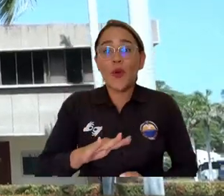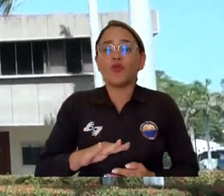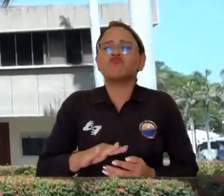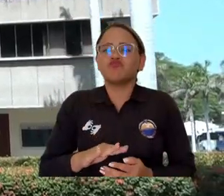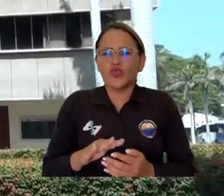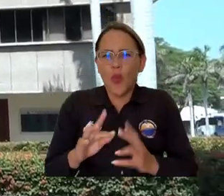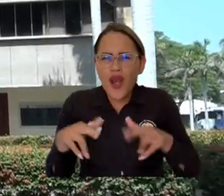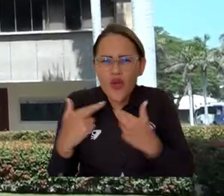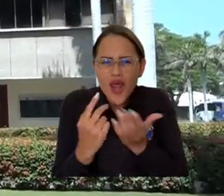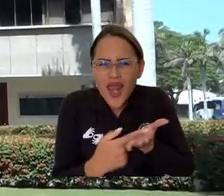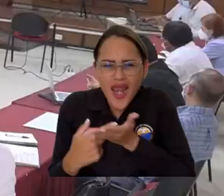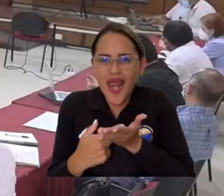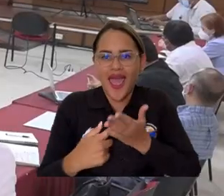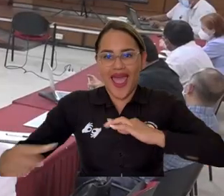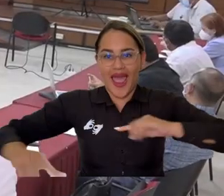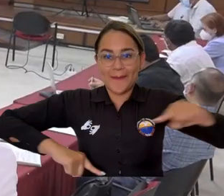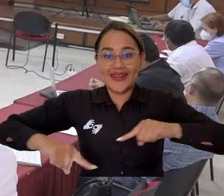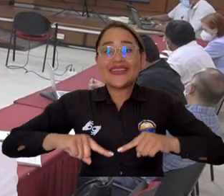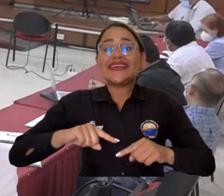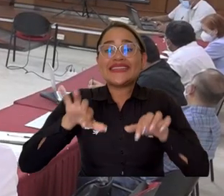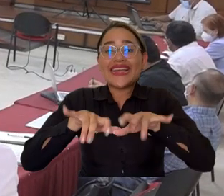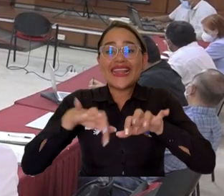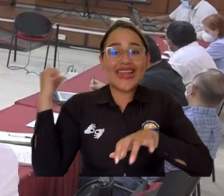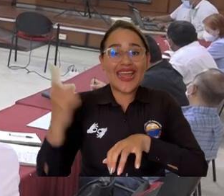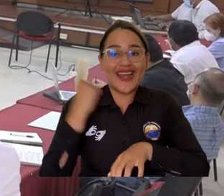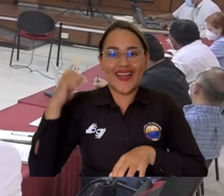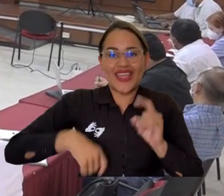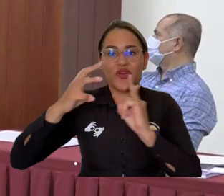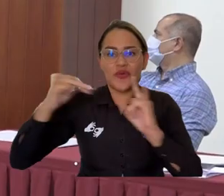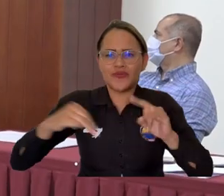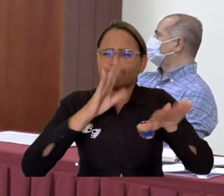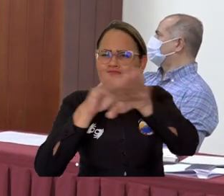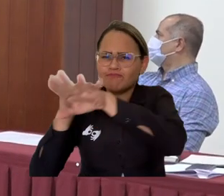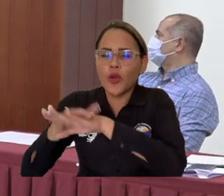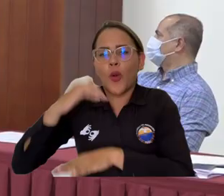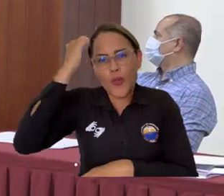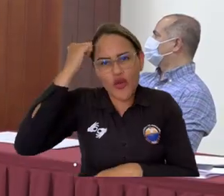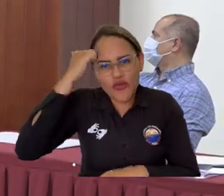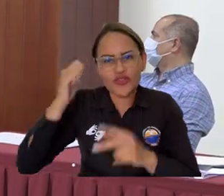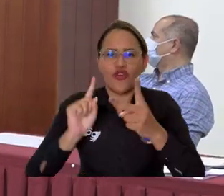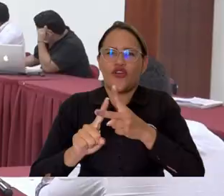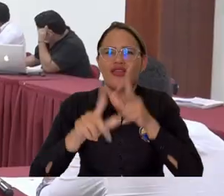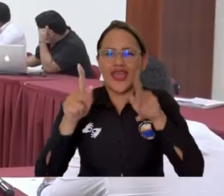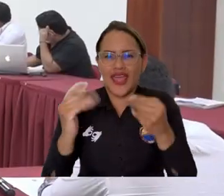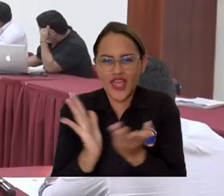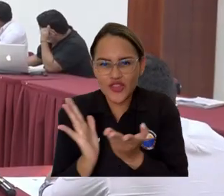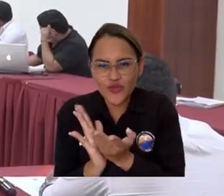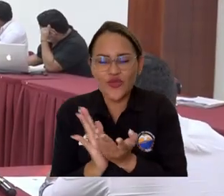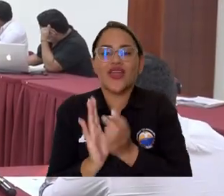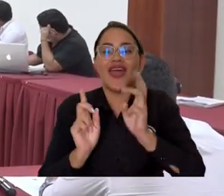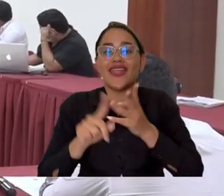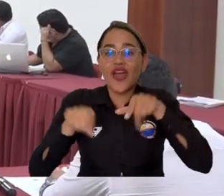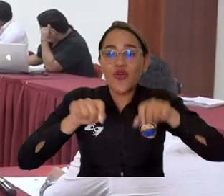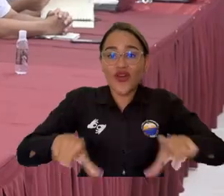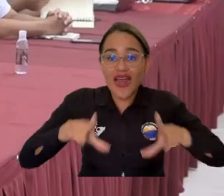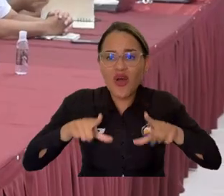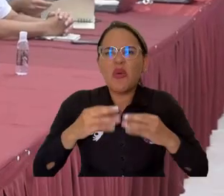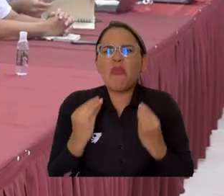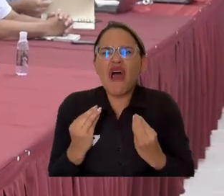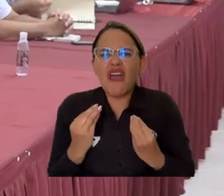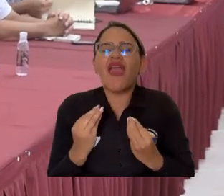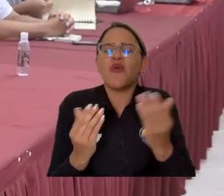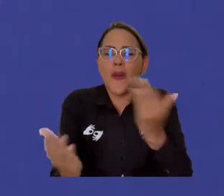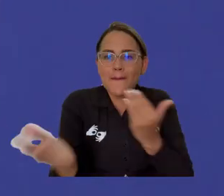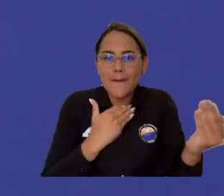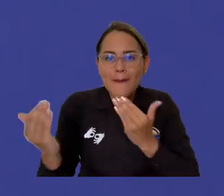A través de un acto administrativo, la Secretaría General de la Universidad del Magdalena convoca a docentes, estudiantes y graduados para hacer parte